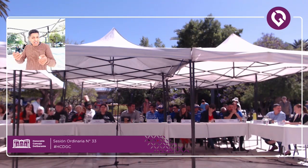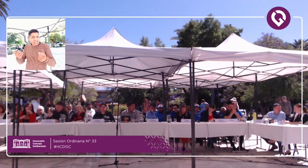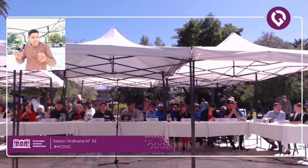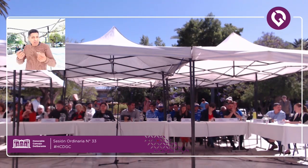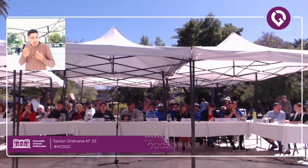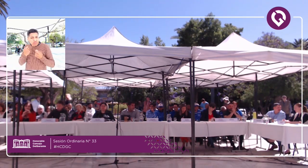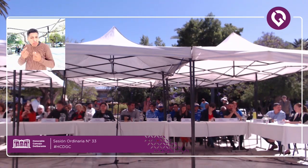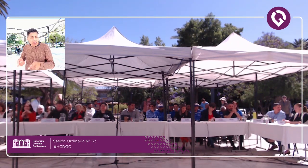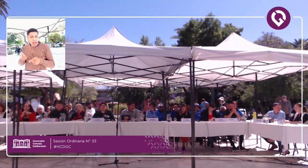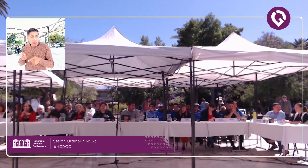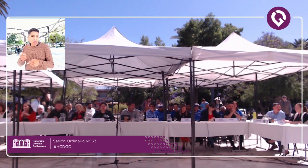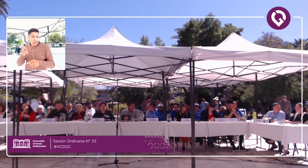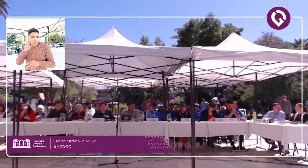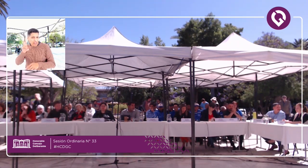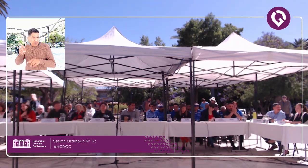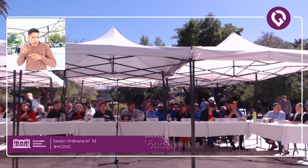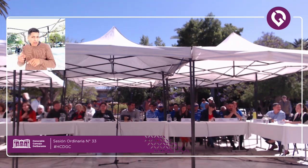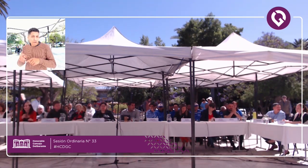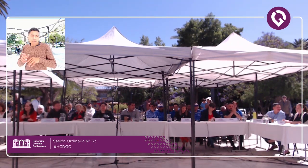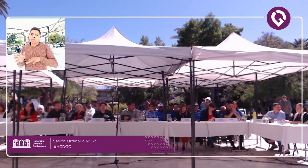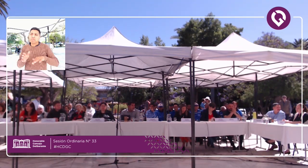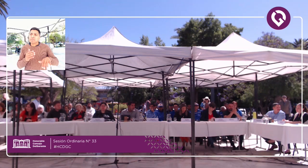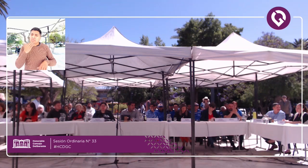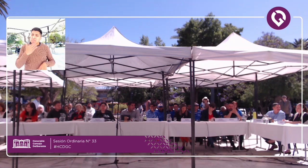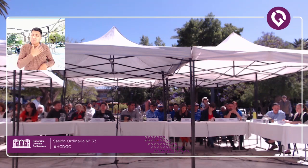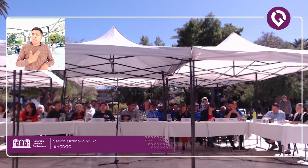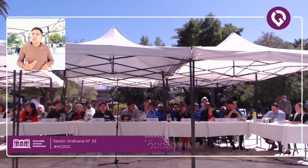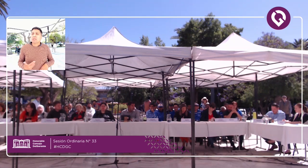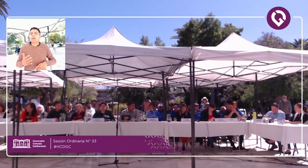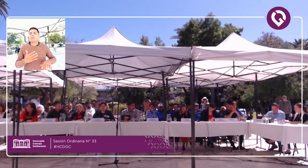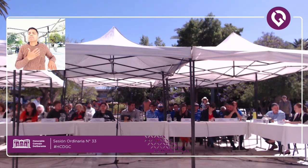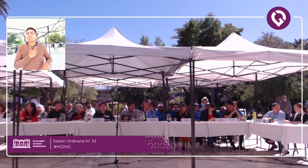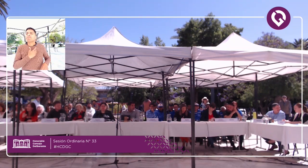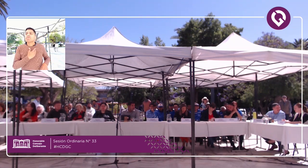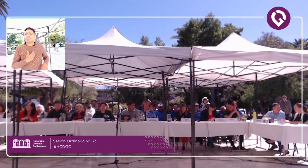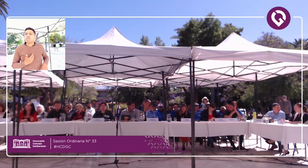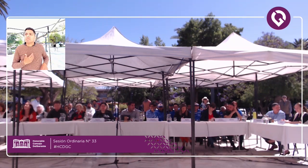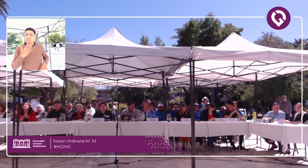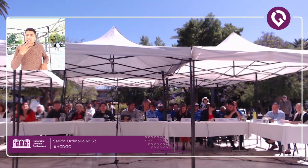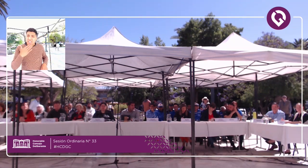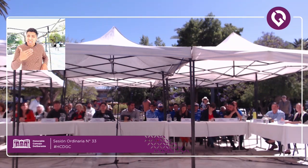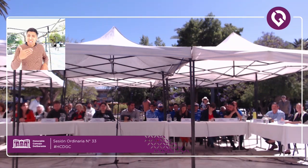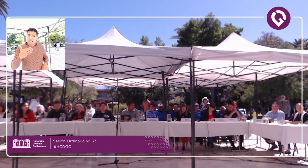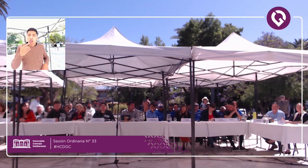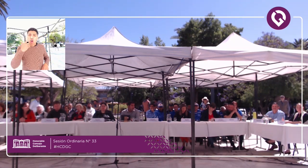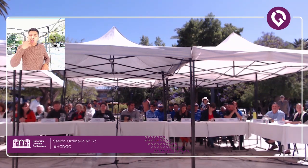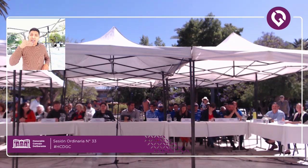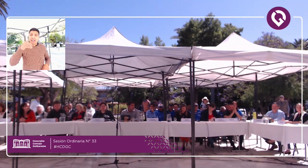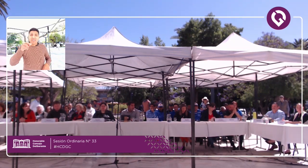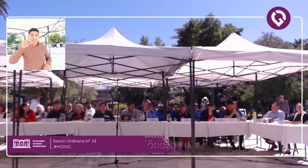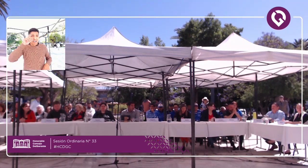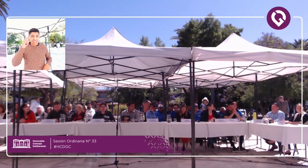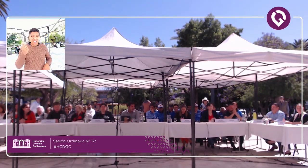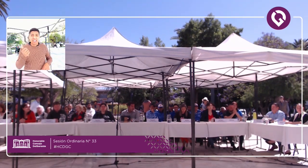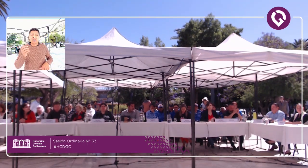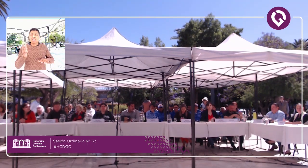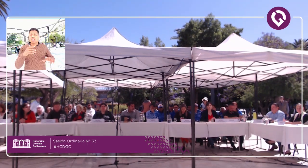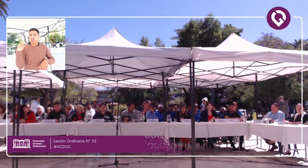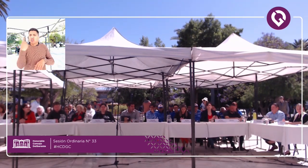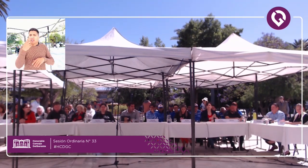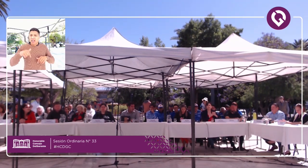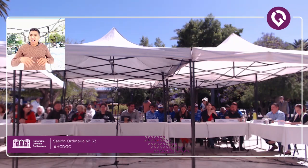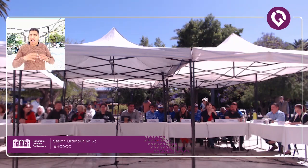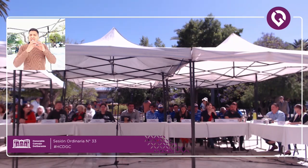Cruz. Muchas gracias, señor Presidente. Gracias, concejal Marcela Fernández. A continuación daremos tratamiento